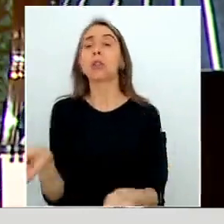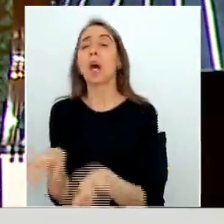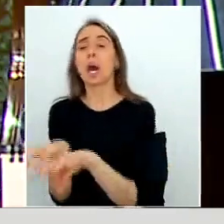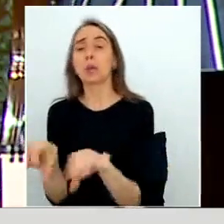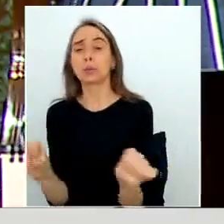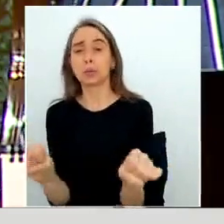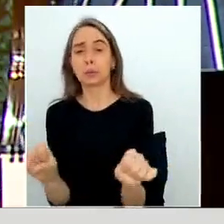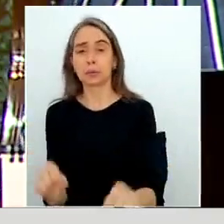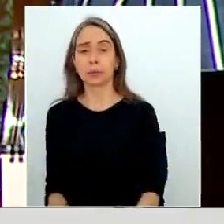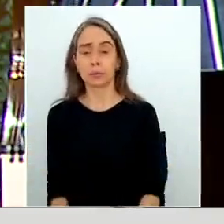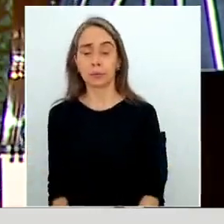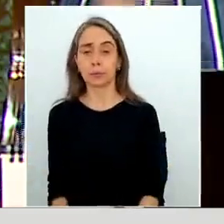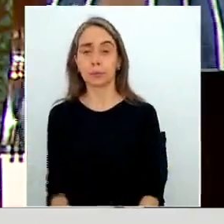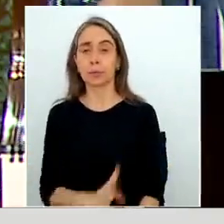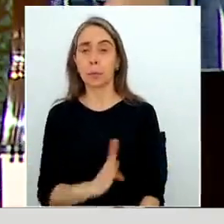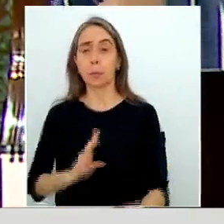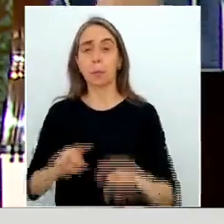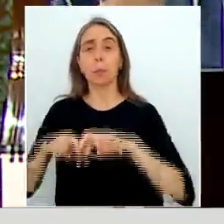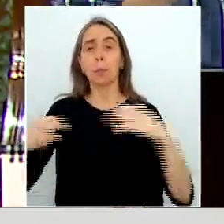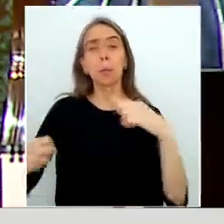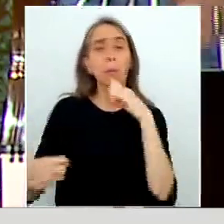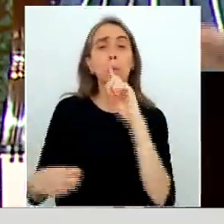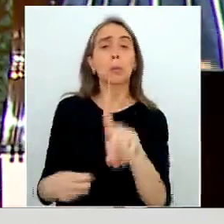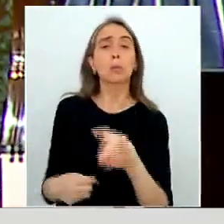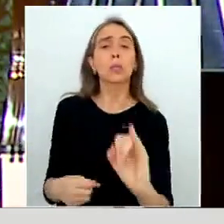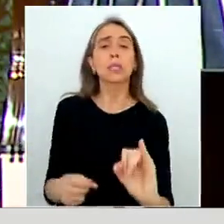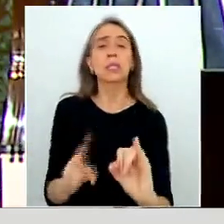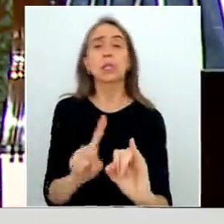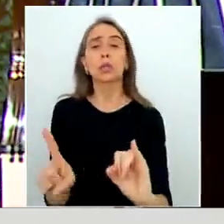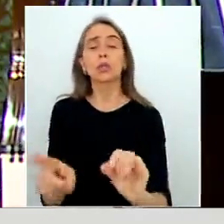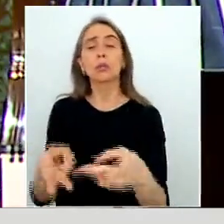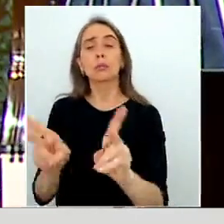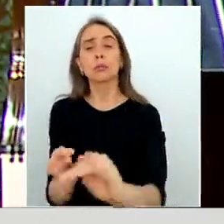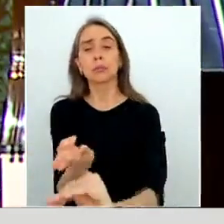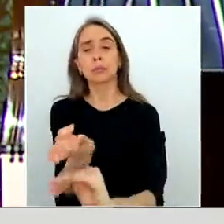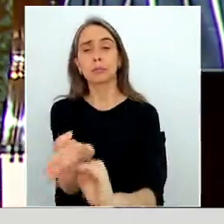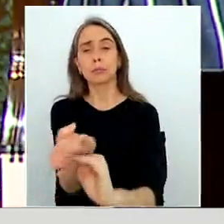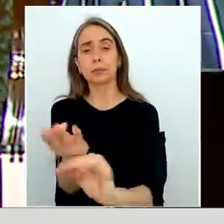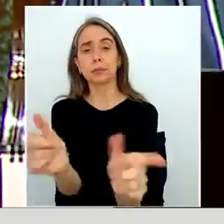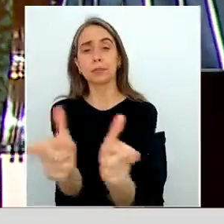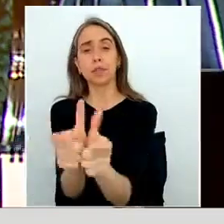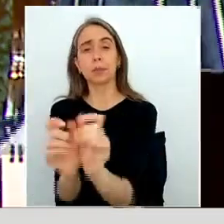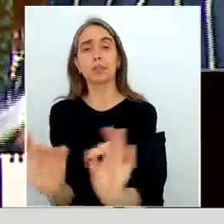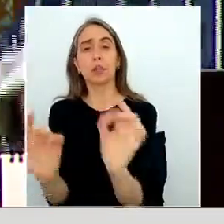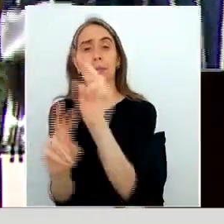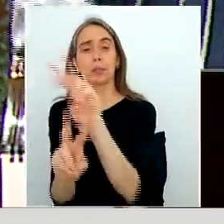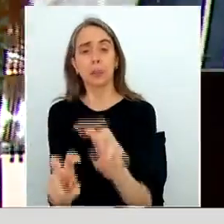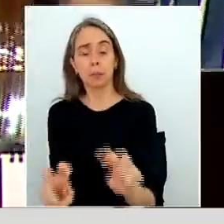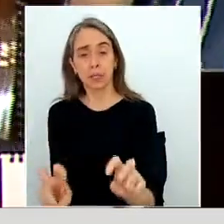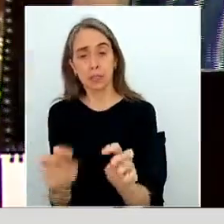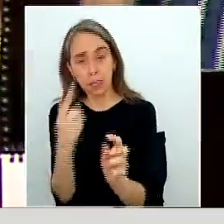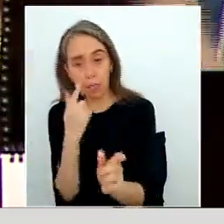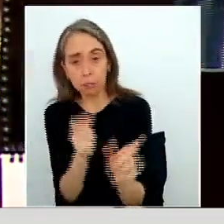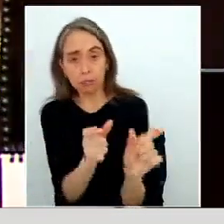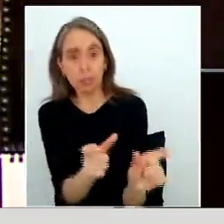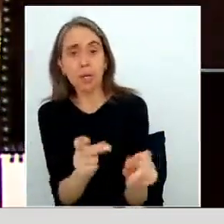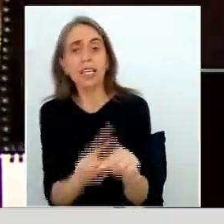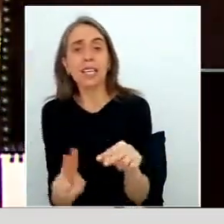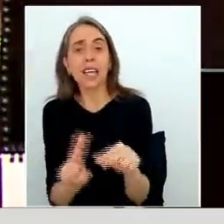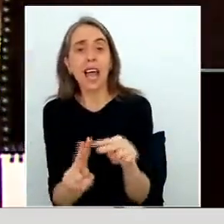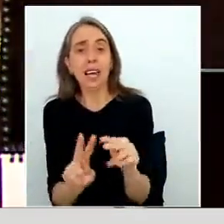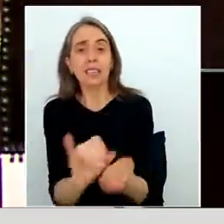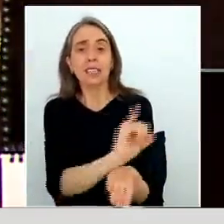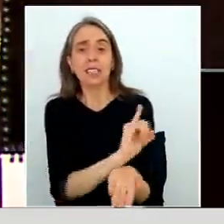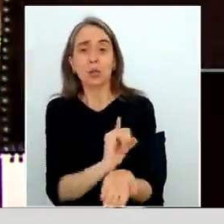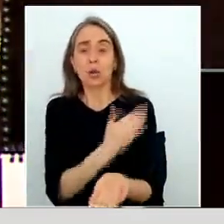si le parece a la sala se accedería a la solicitud de la comisión especial investigadora de fiscalizar los actos del gobierno relacionados con